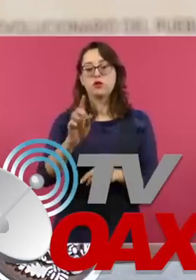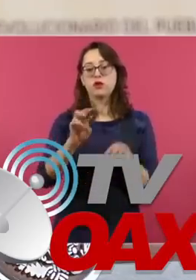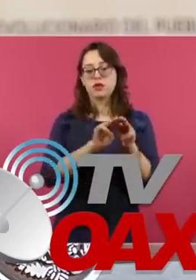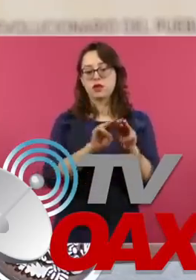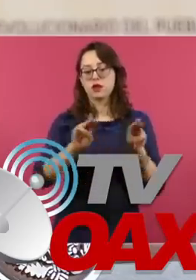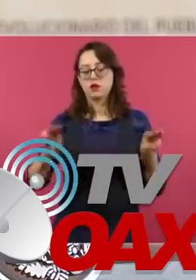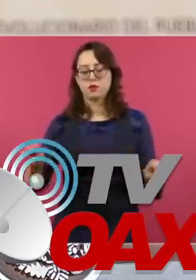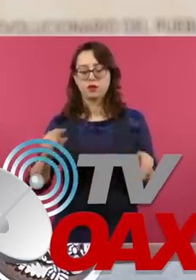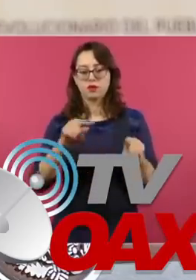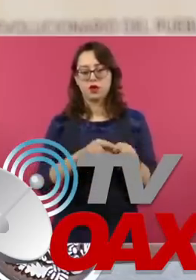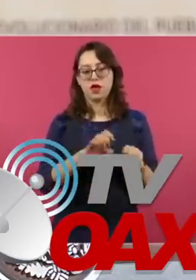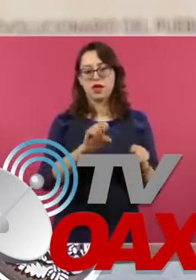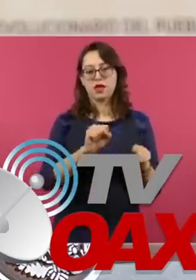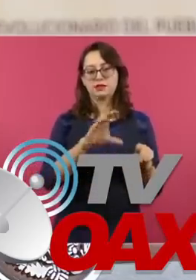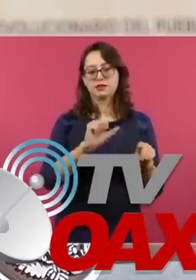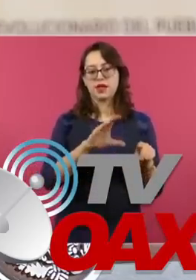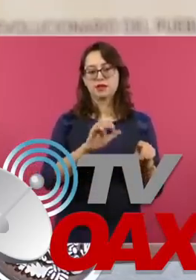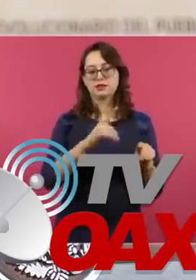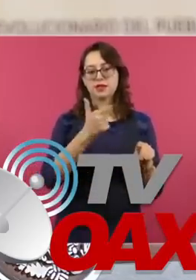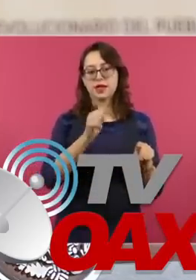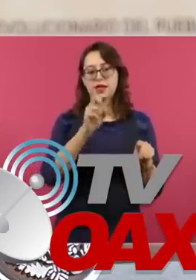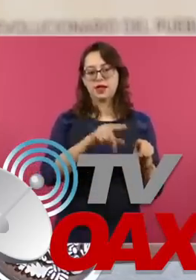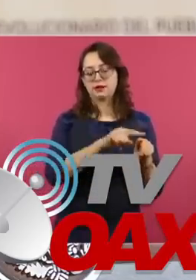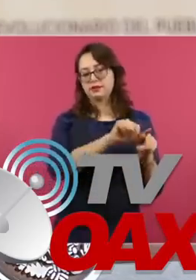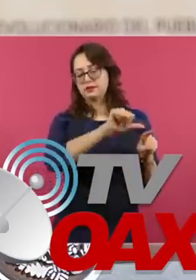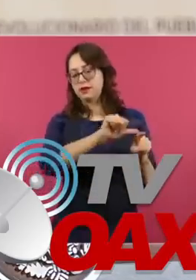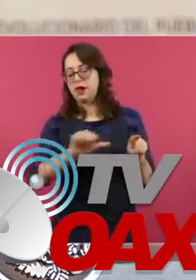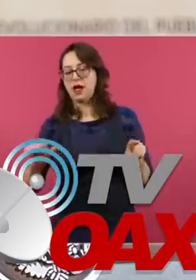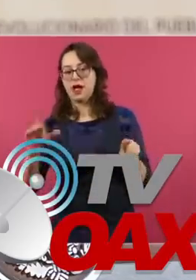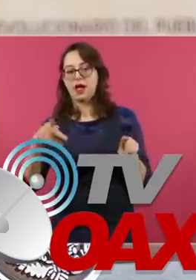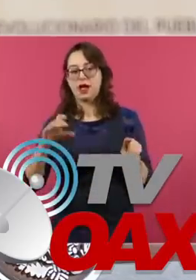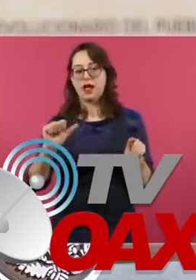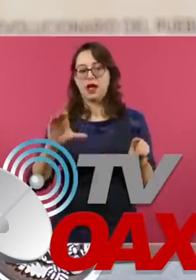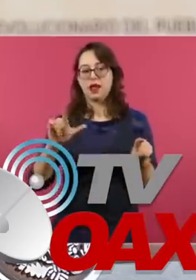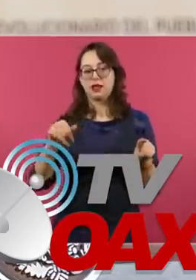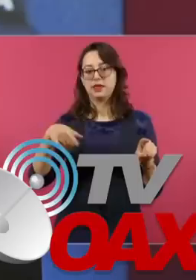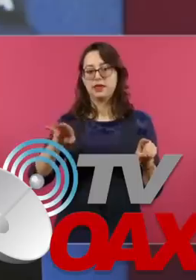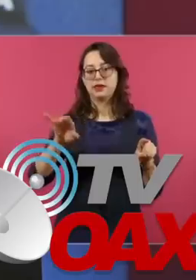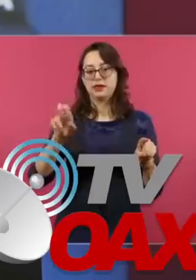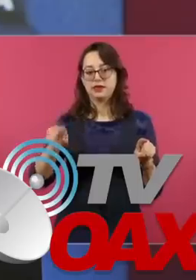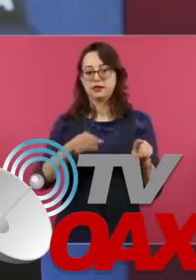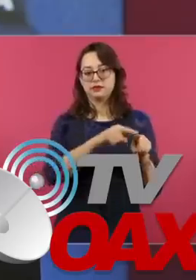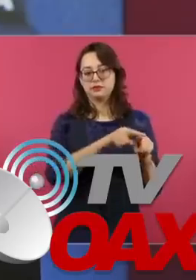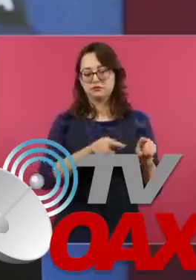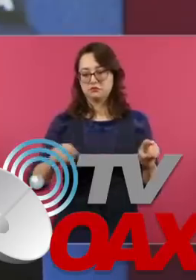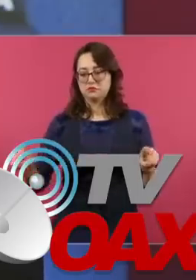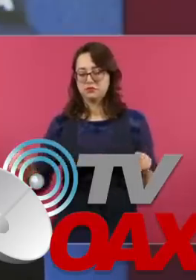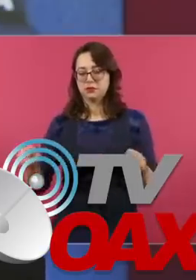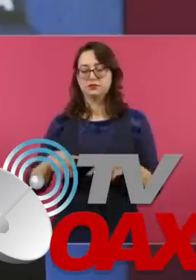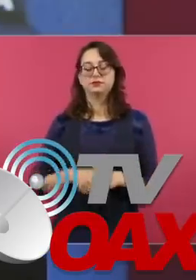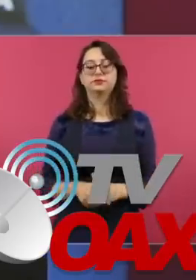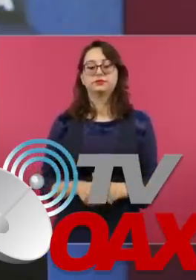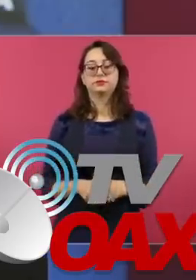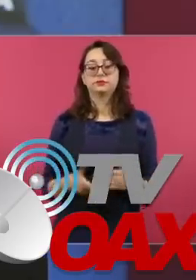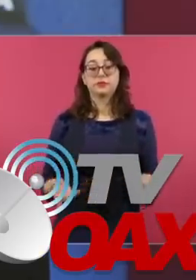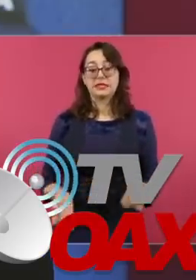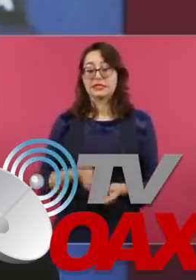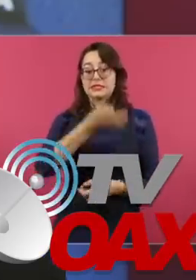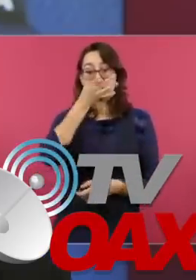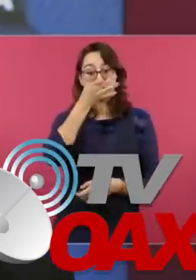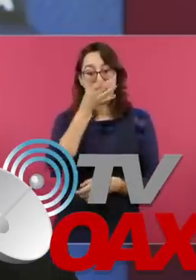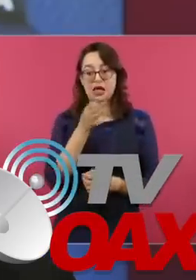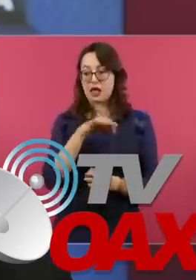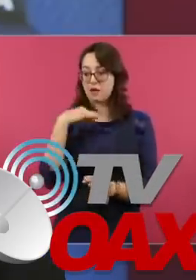Calkiní. Van 224 kilómetros de vía terminada en el tramo 2, por lo que solo faltan 10